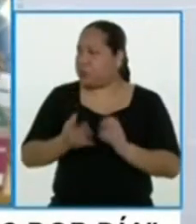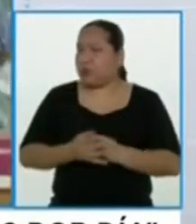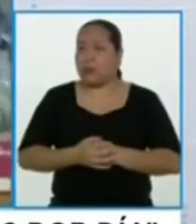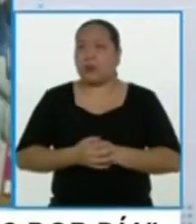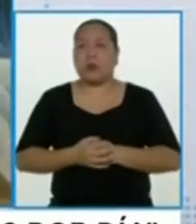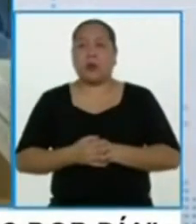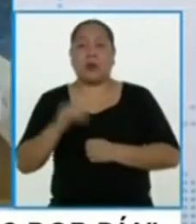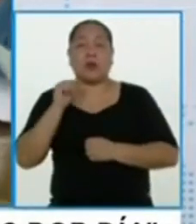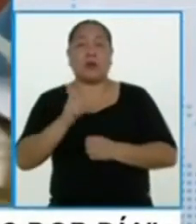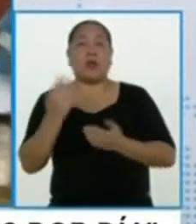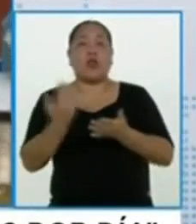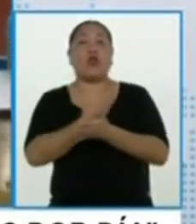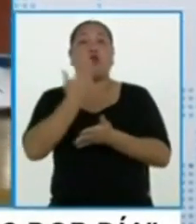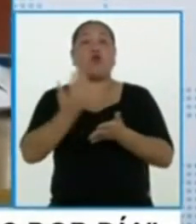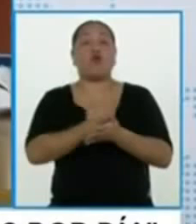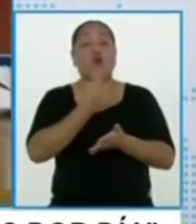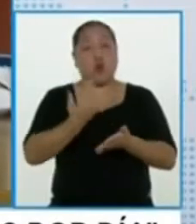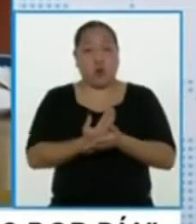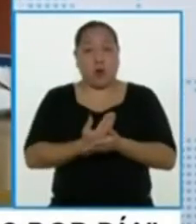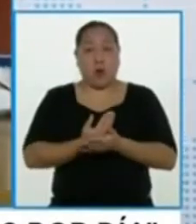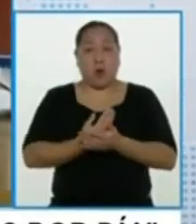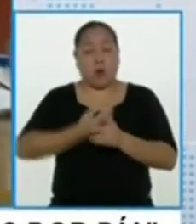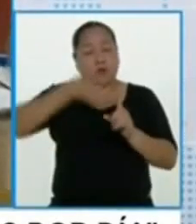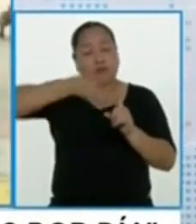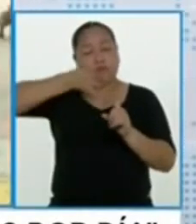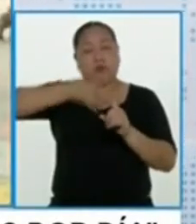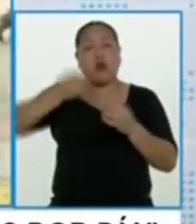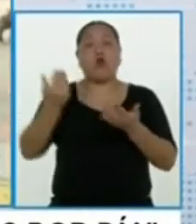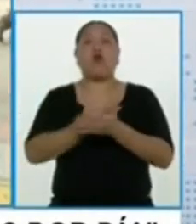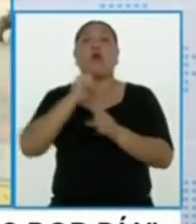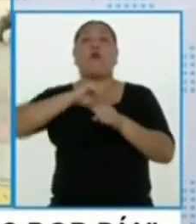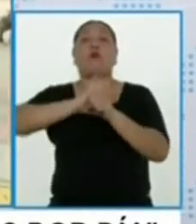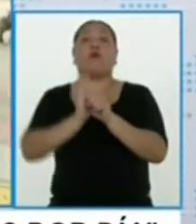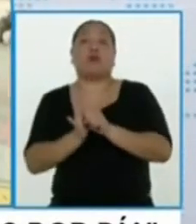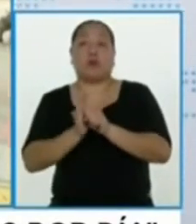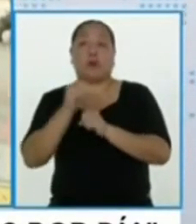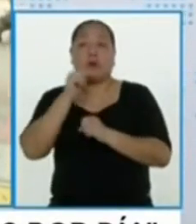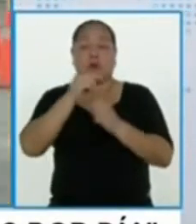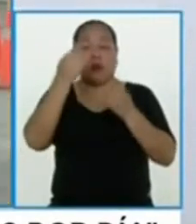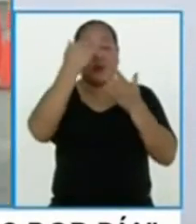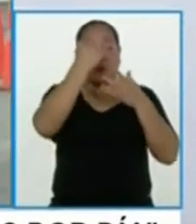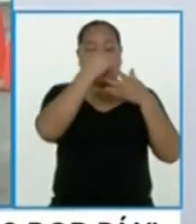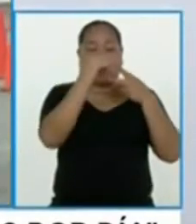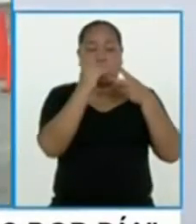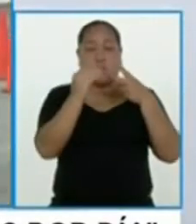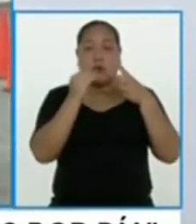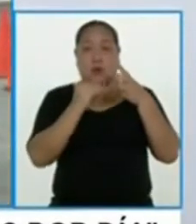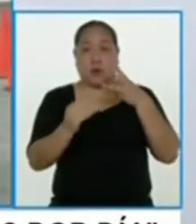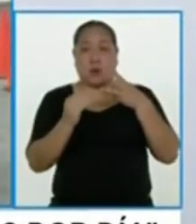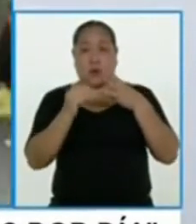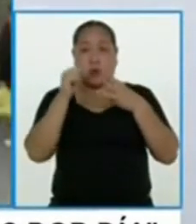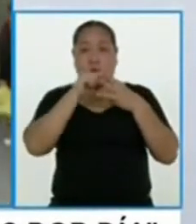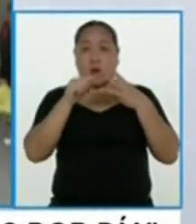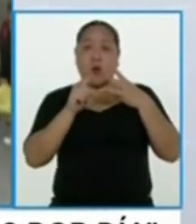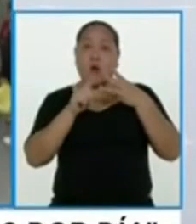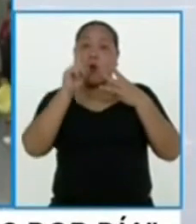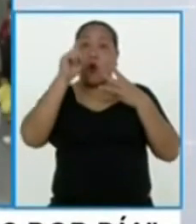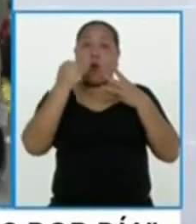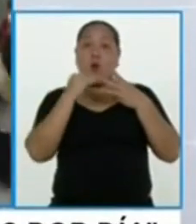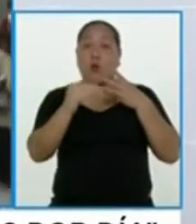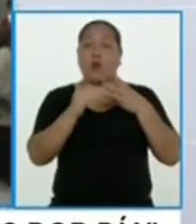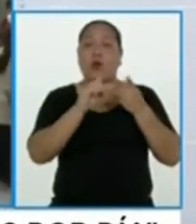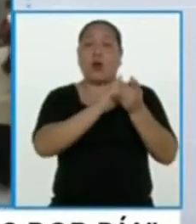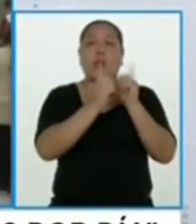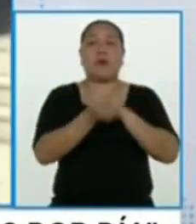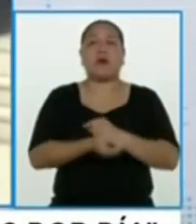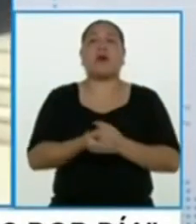Con la nueva variante es de que las pruebas moleculares tienen 3 targets y uno de esos targets es justamente el que ha mutado. Entonces, ¿qué pasa